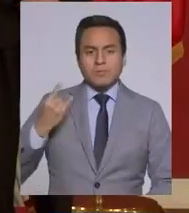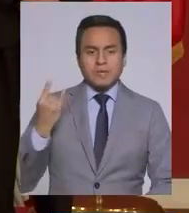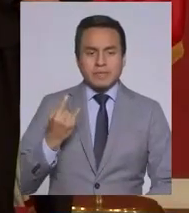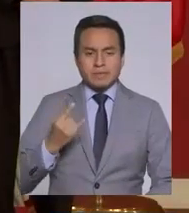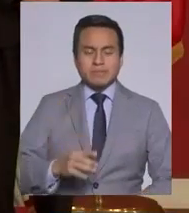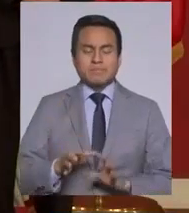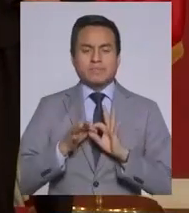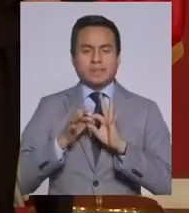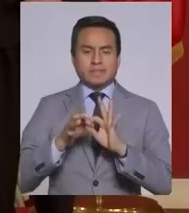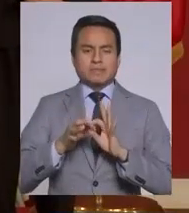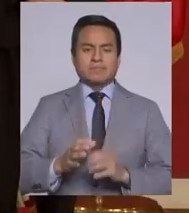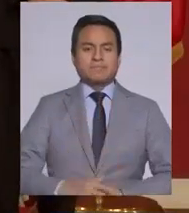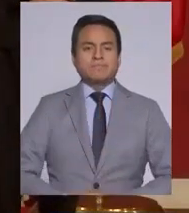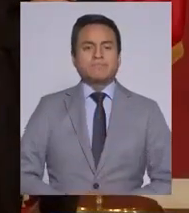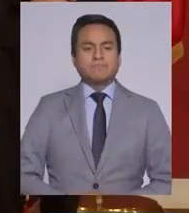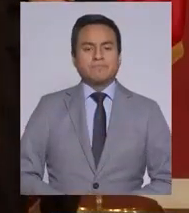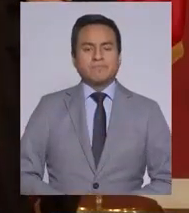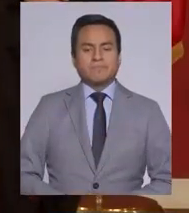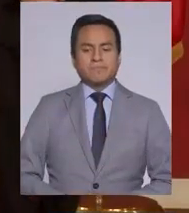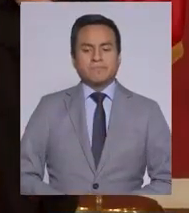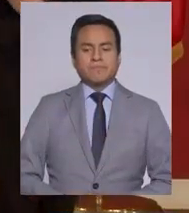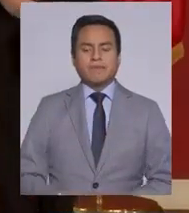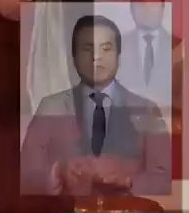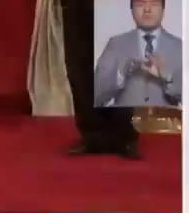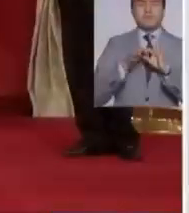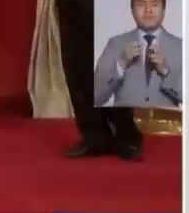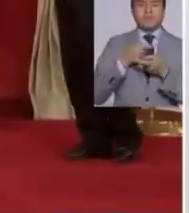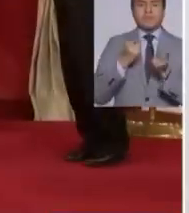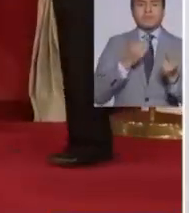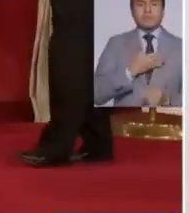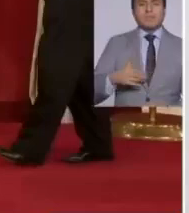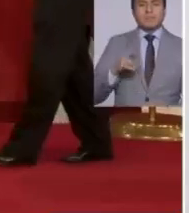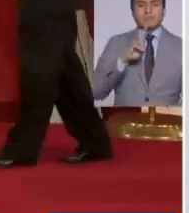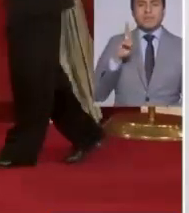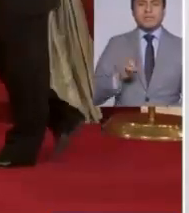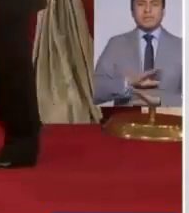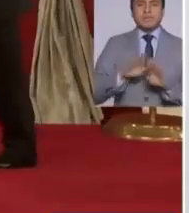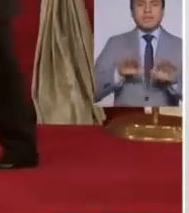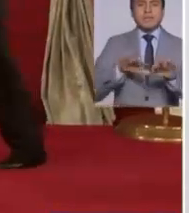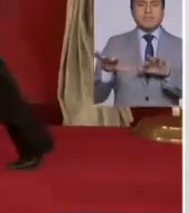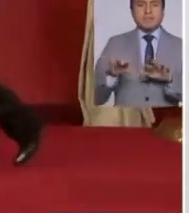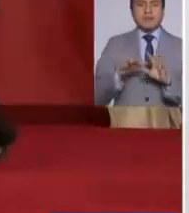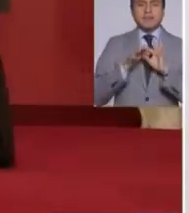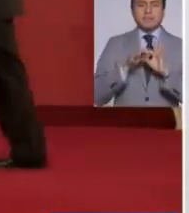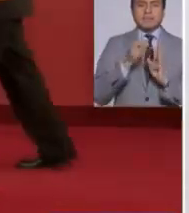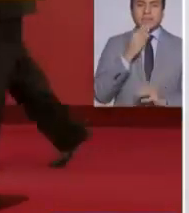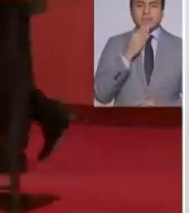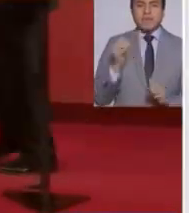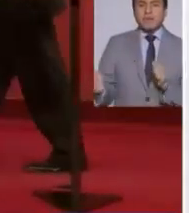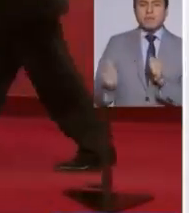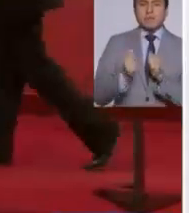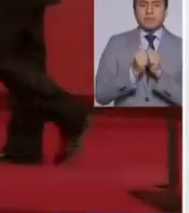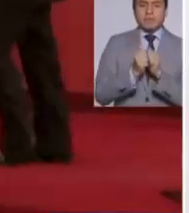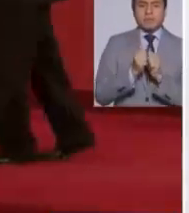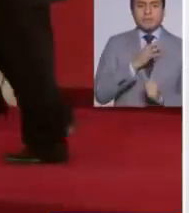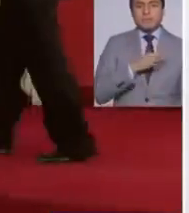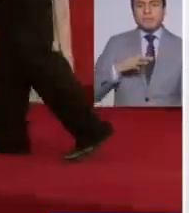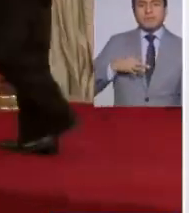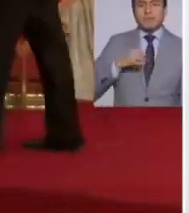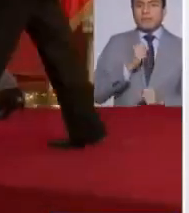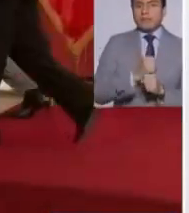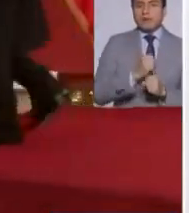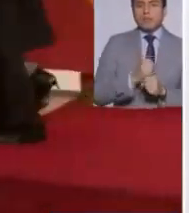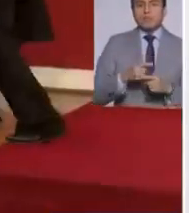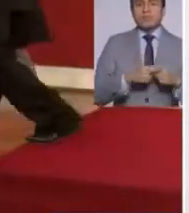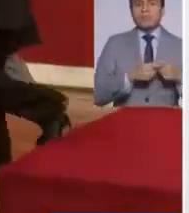urgencia. Muchas gracias. Agradecemos esta declaración del presidente. Bueno, luego que el Senado declarara inadmisible el proyecto de postnatal de emergencia, el presidente